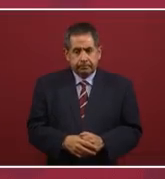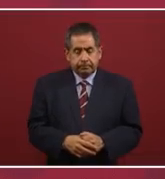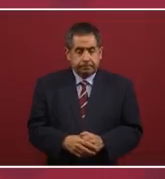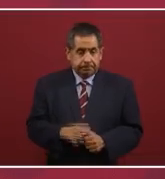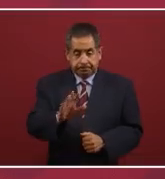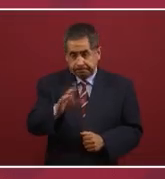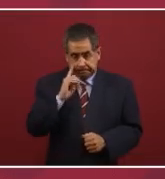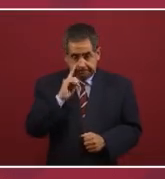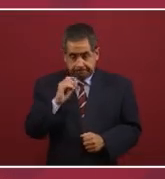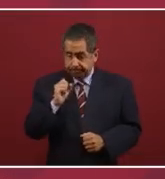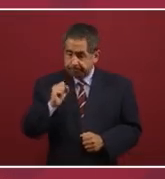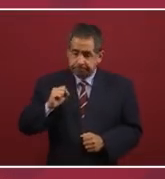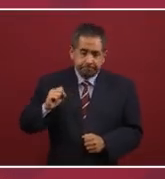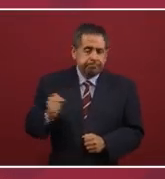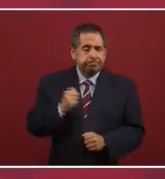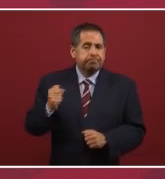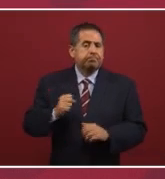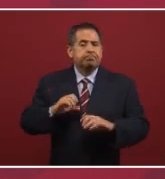afortunadamente